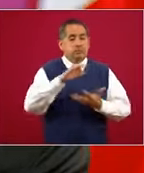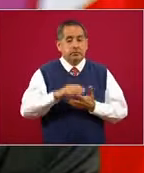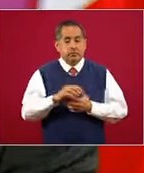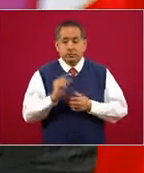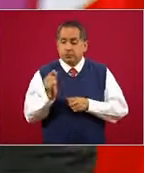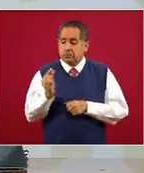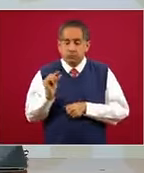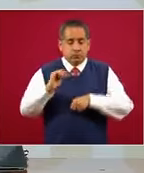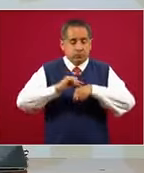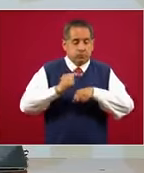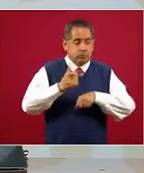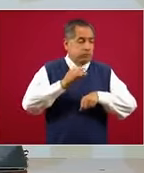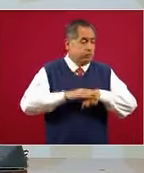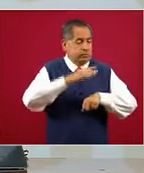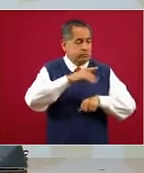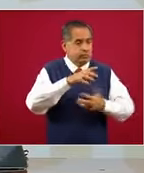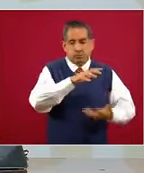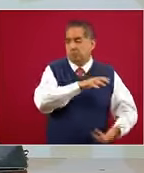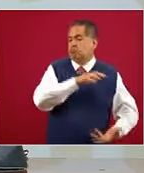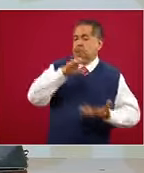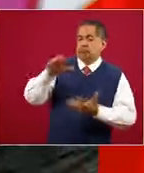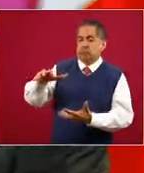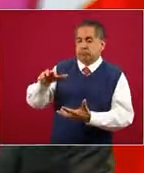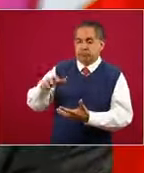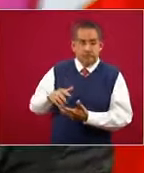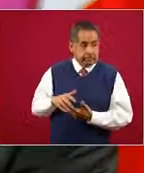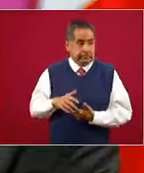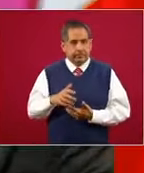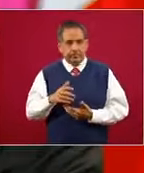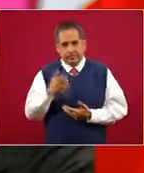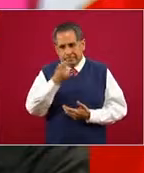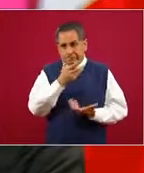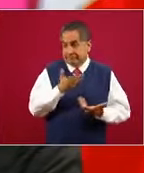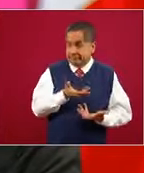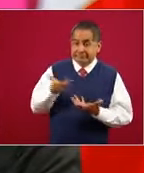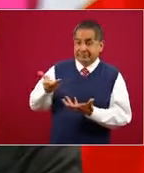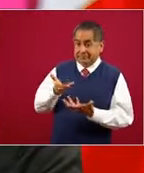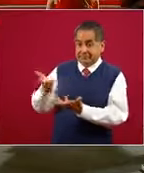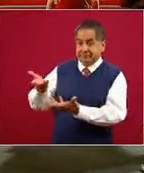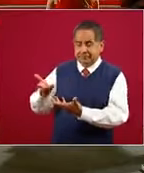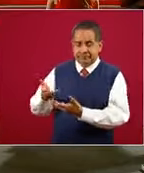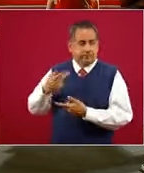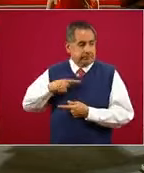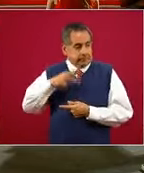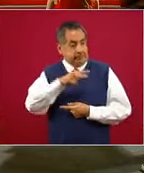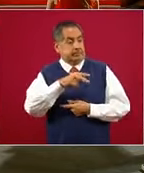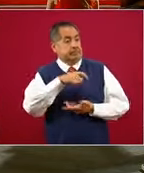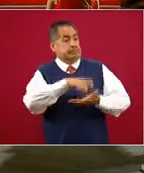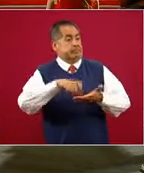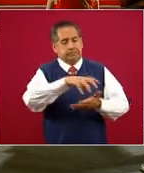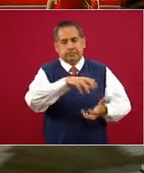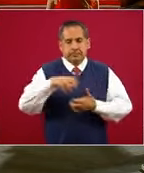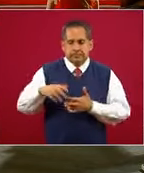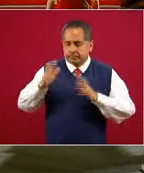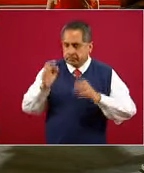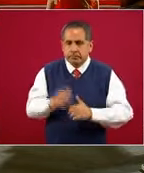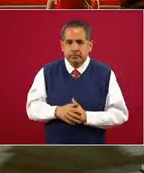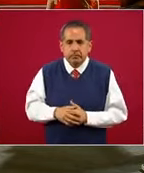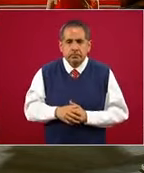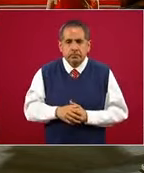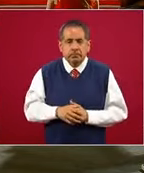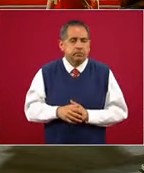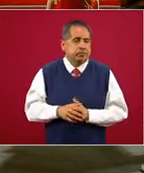un poquito más del precio llévese usted la presentación grande, incluso se la ofrecen al consumidor,